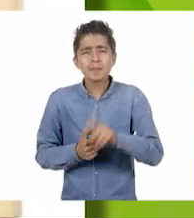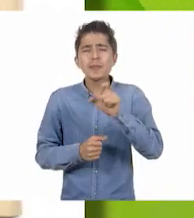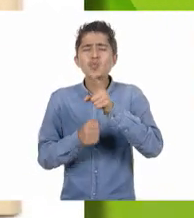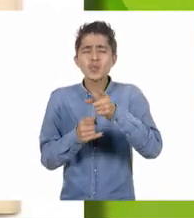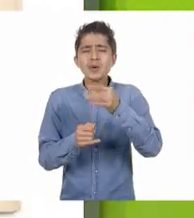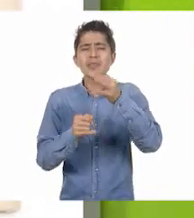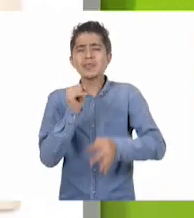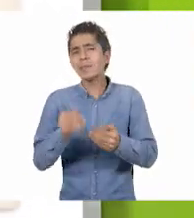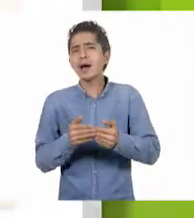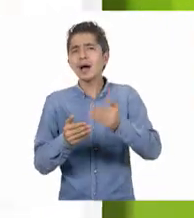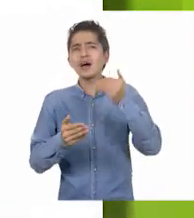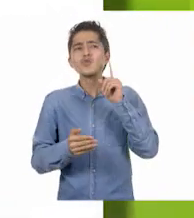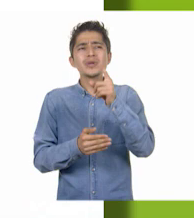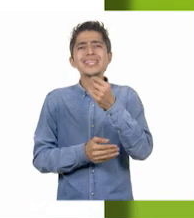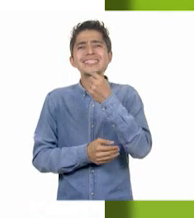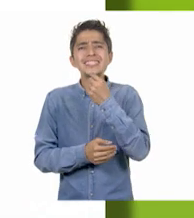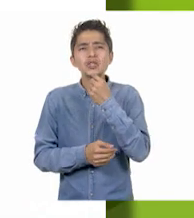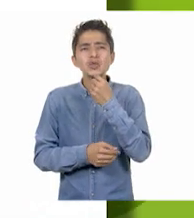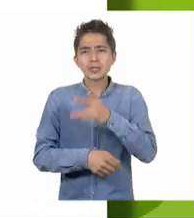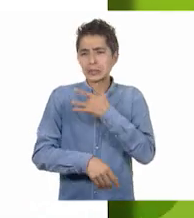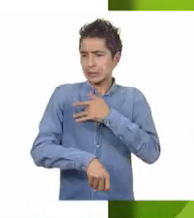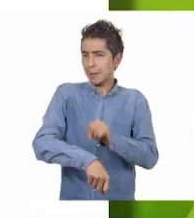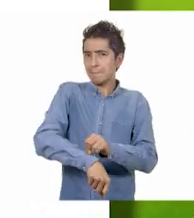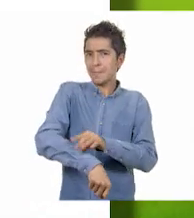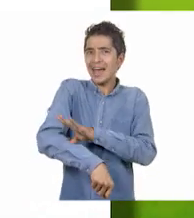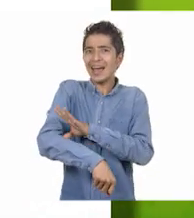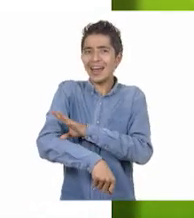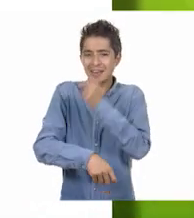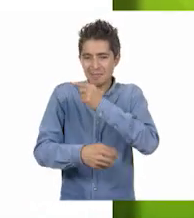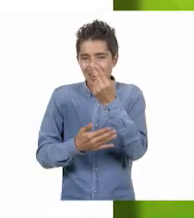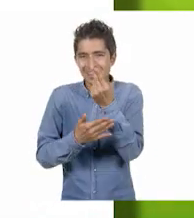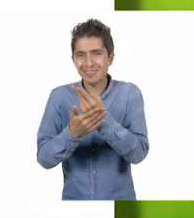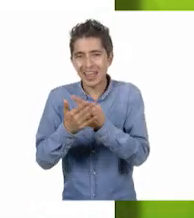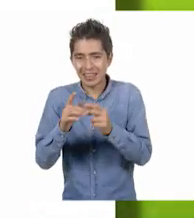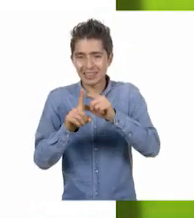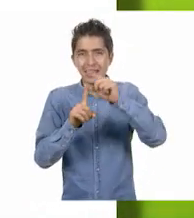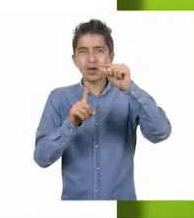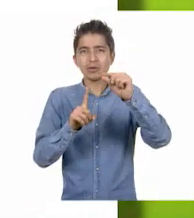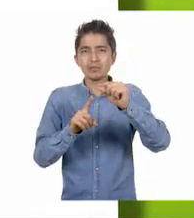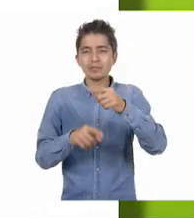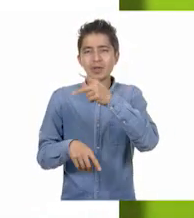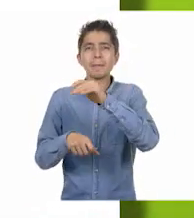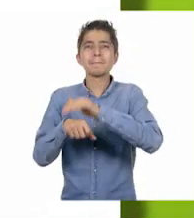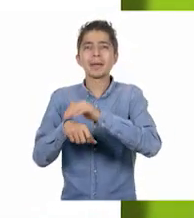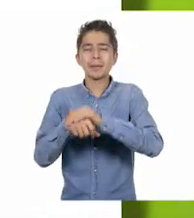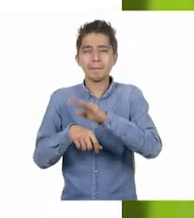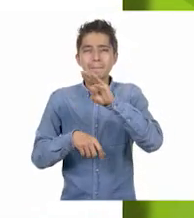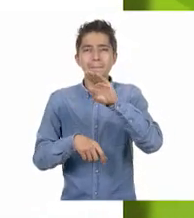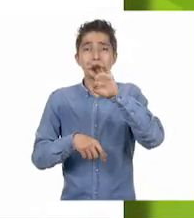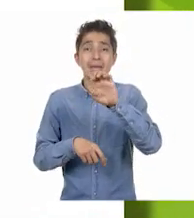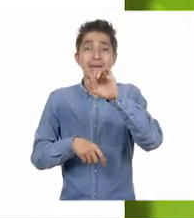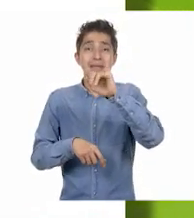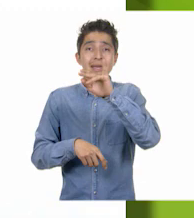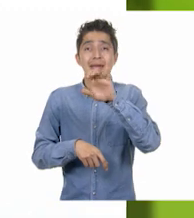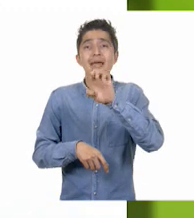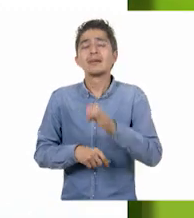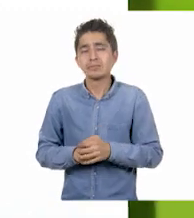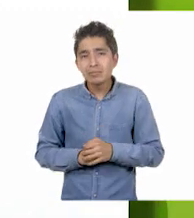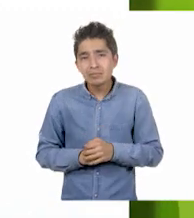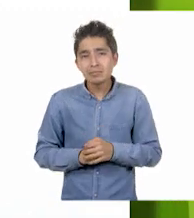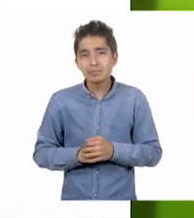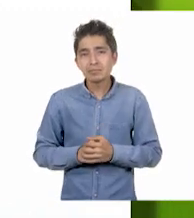última vez que viste a un niño emocionado por pintar trigo? Tu amigo beige, crayón